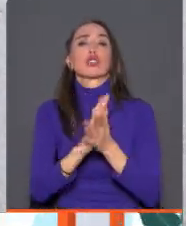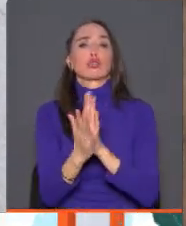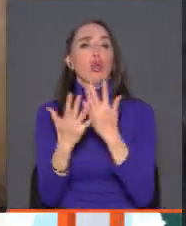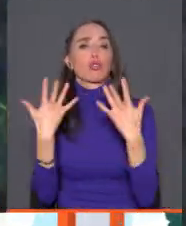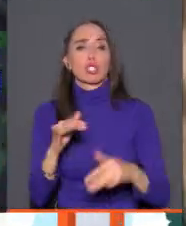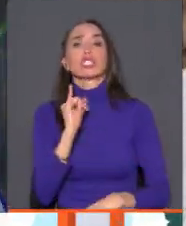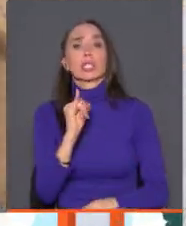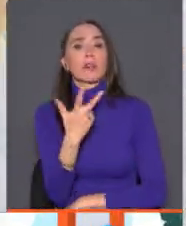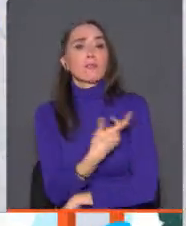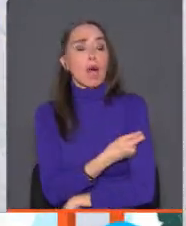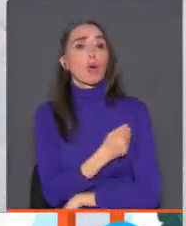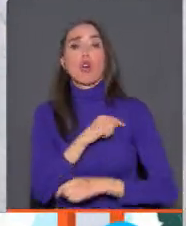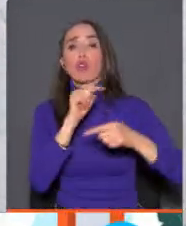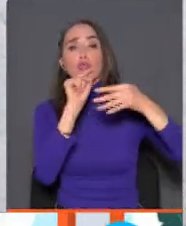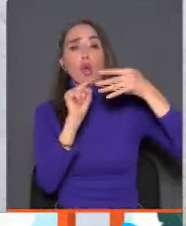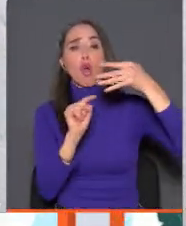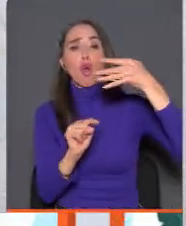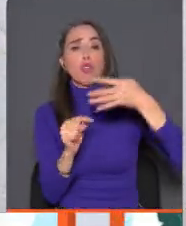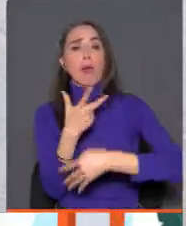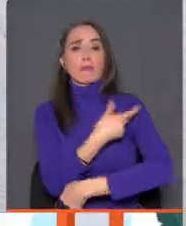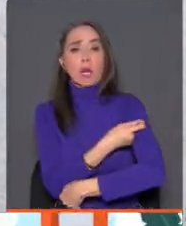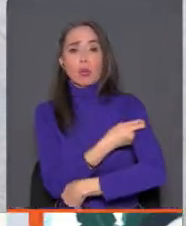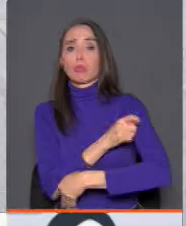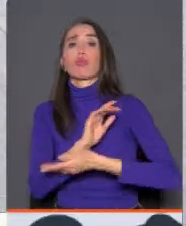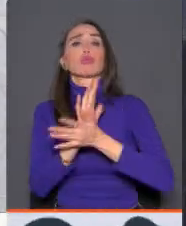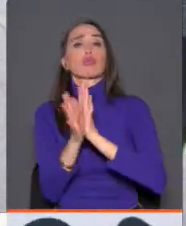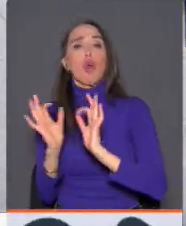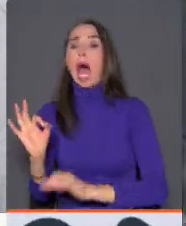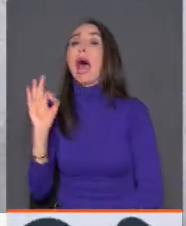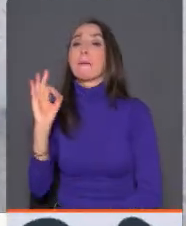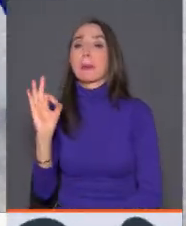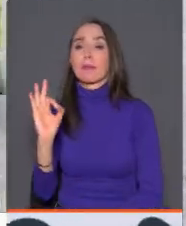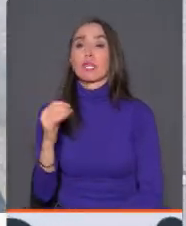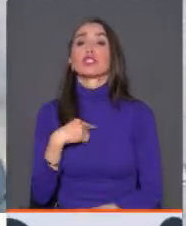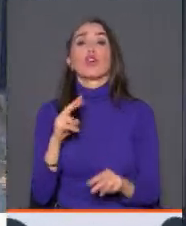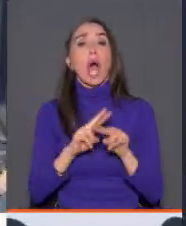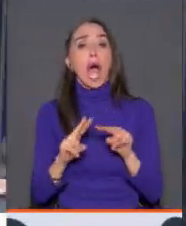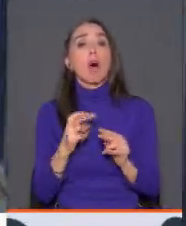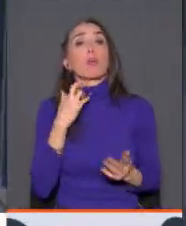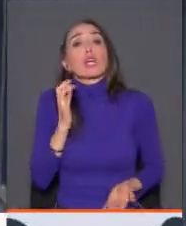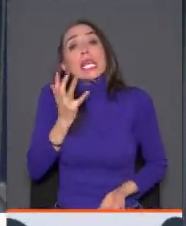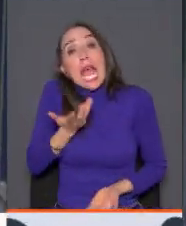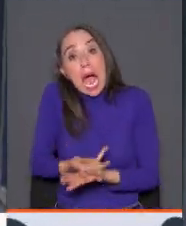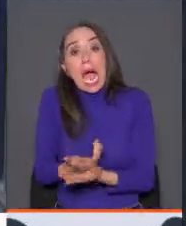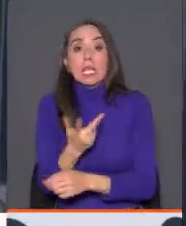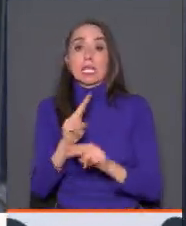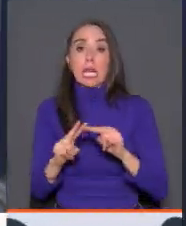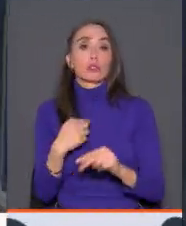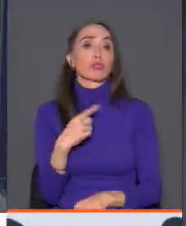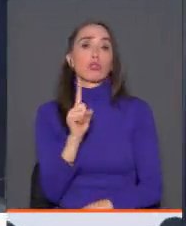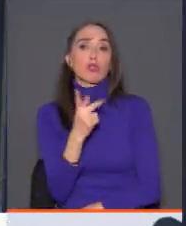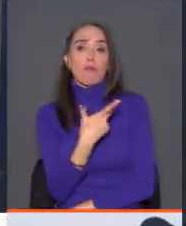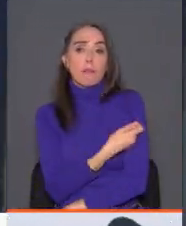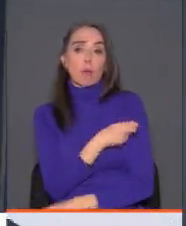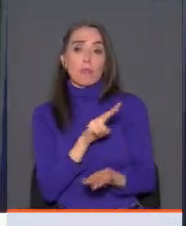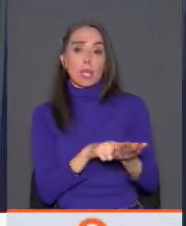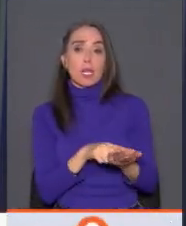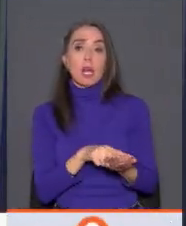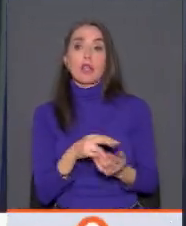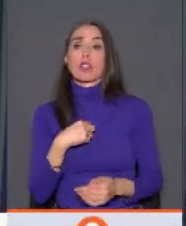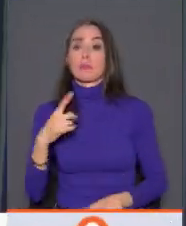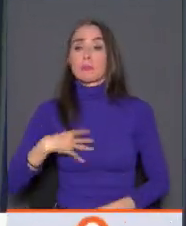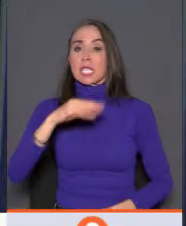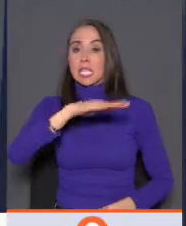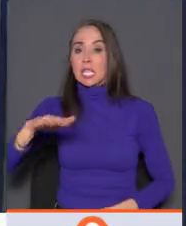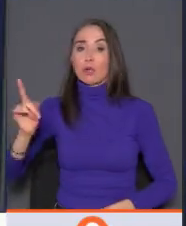sí. ¿Cuánto? Tengo todas las vacunas. Todo. Perfecto. Pero lo hago porque hay que hacerlo. La verdad, yo no estoy vacunada y no vacuné a mis